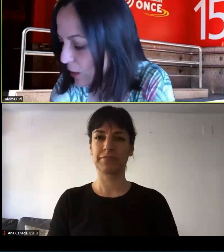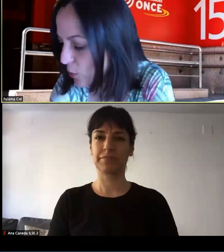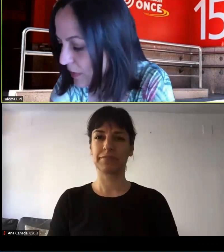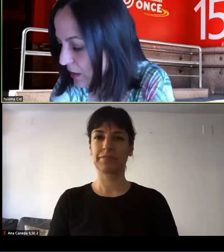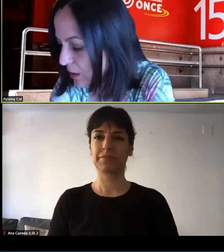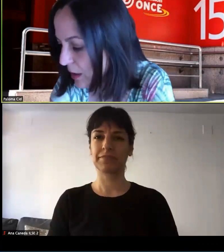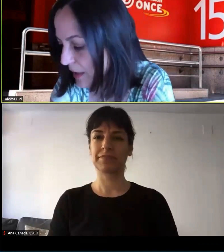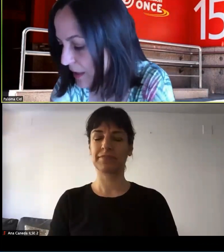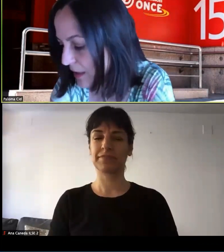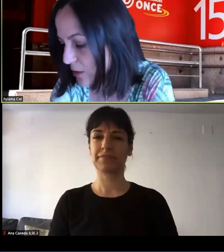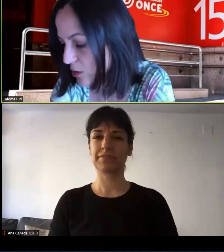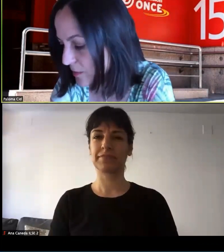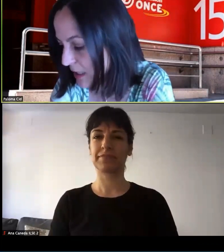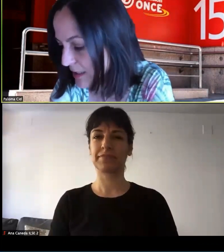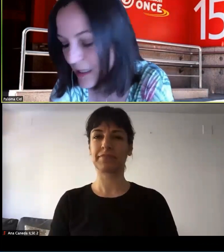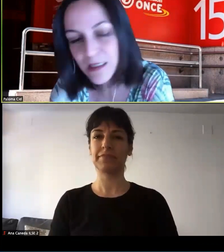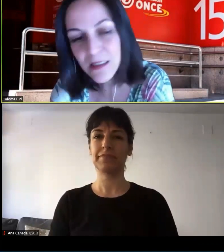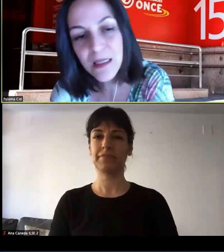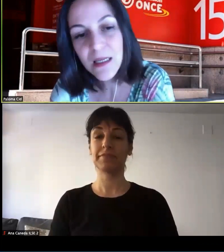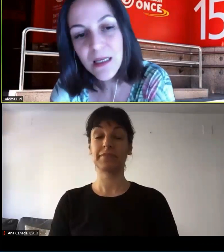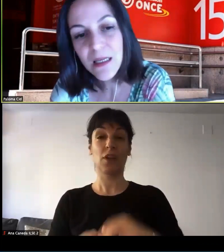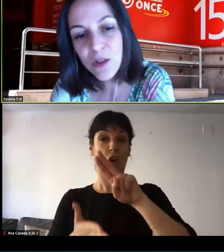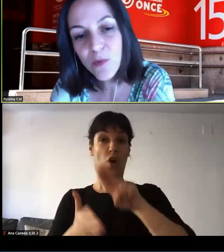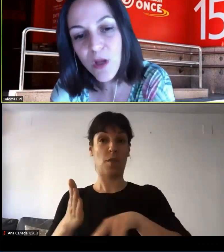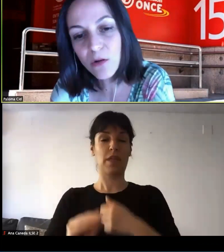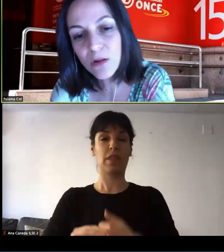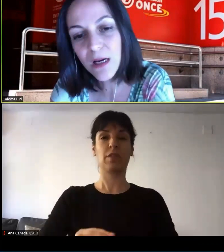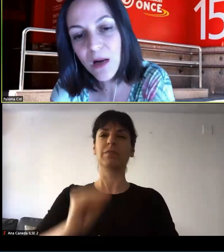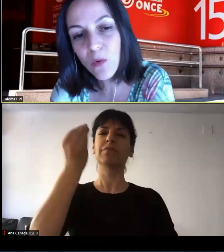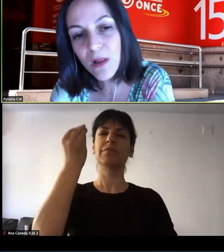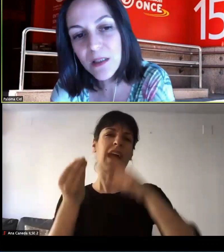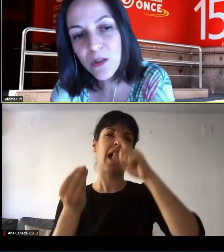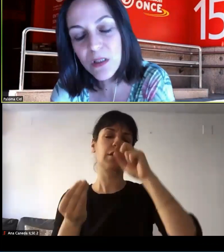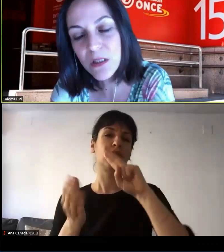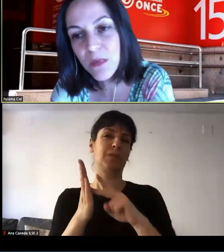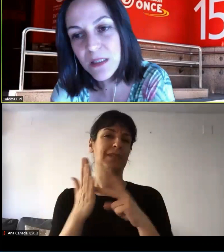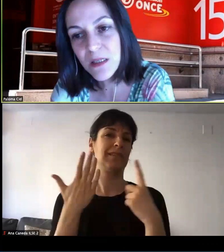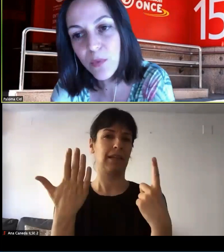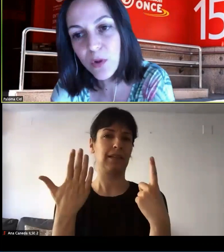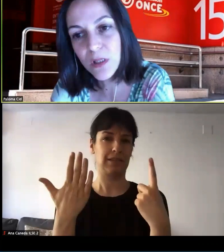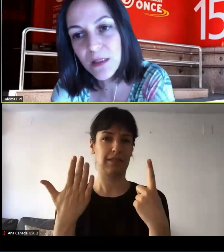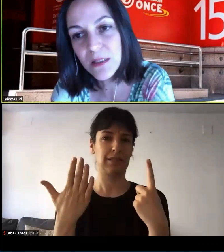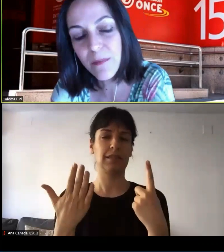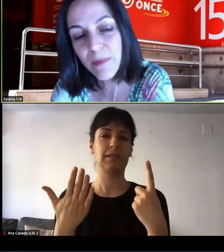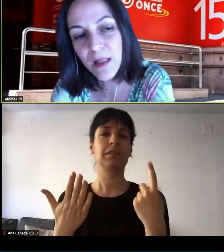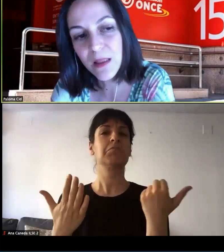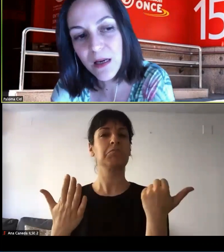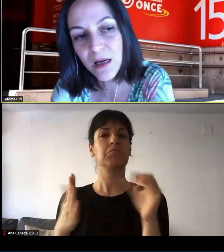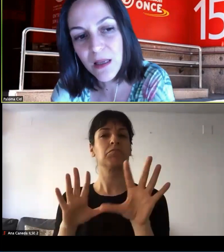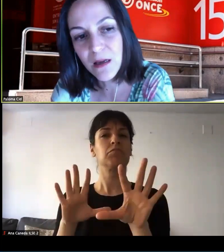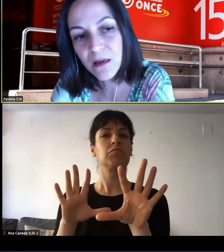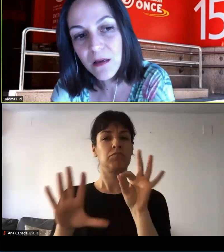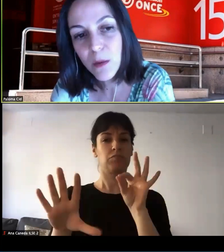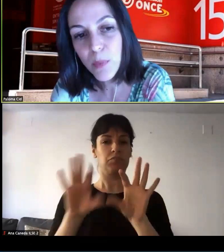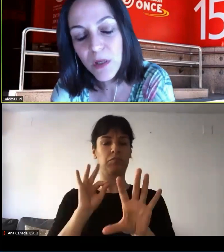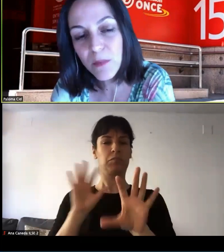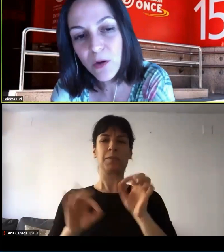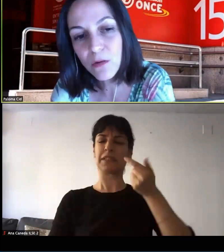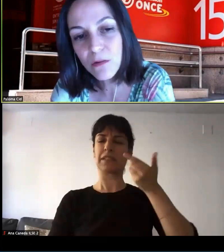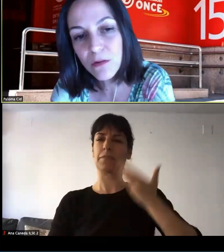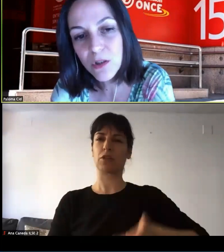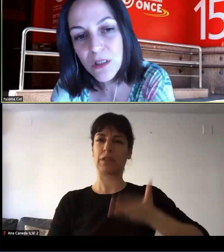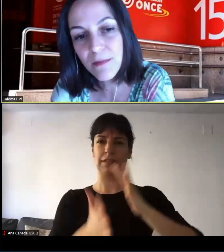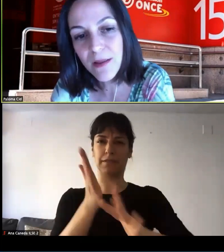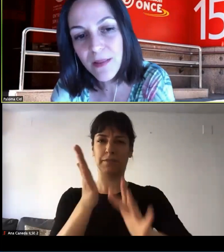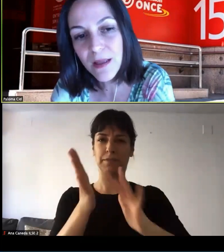La Convención aparece en 2006 y os voy a contar algunas de las cosas más importantes que aparecen en ella.